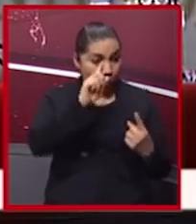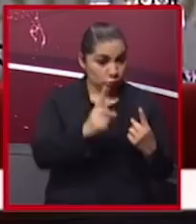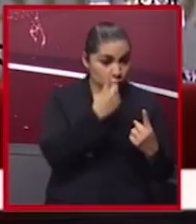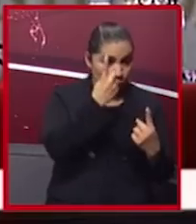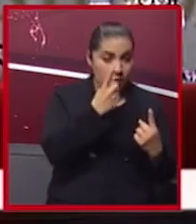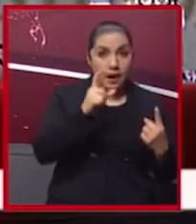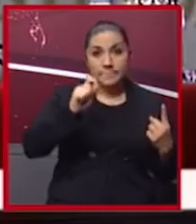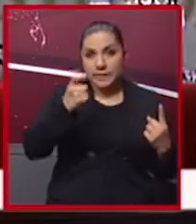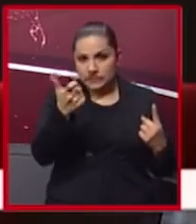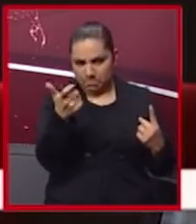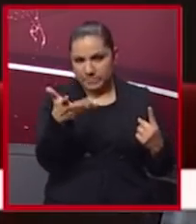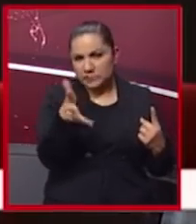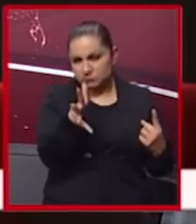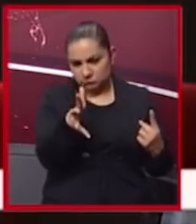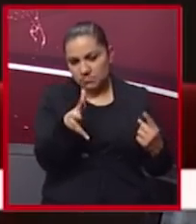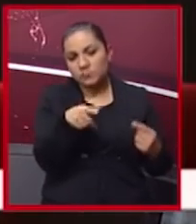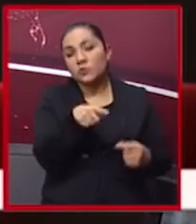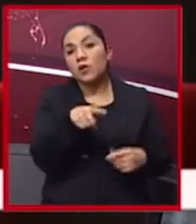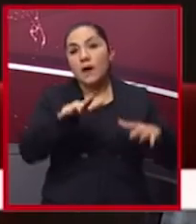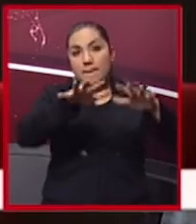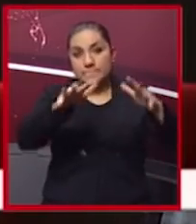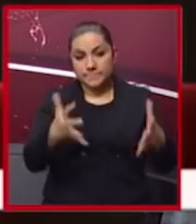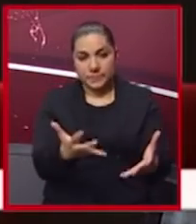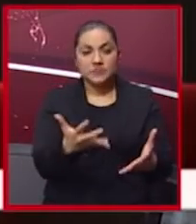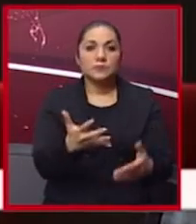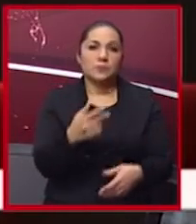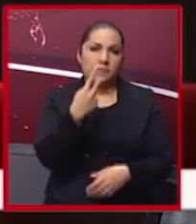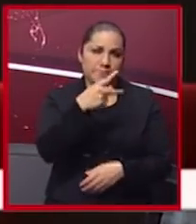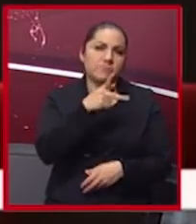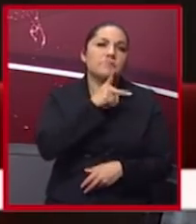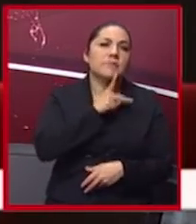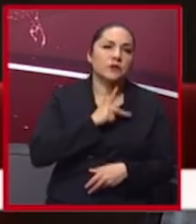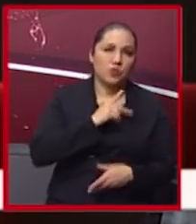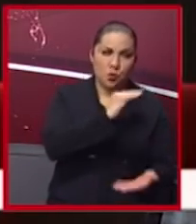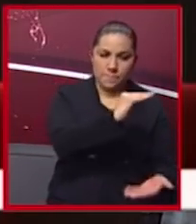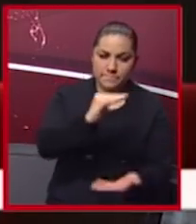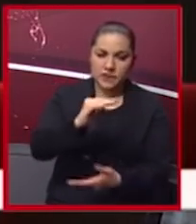dólar para 2019 y un precio del barril de $55. Recordó que se